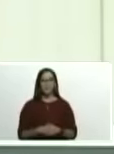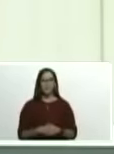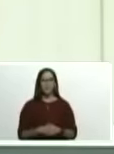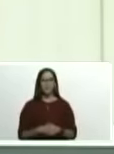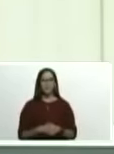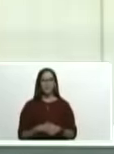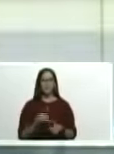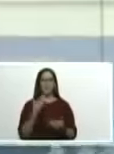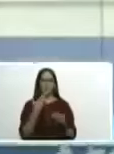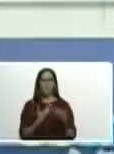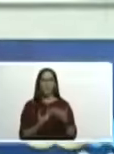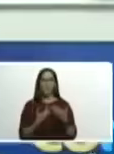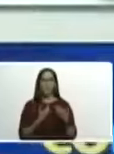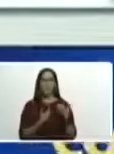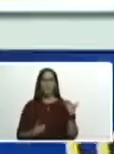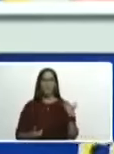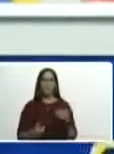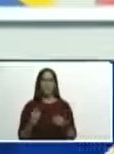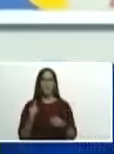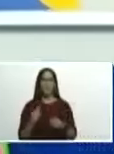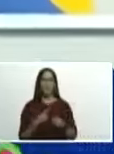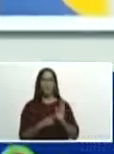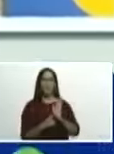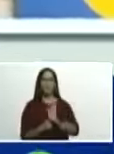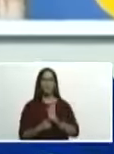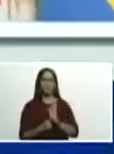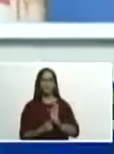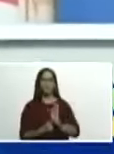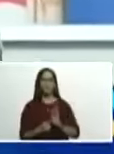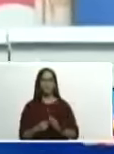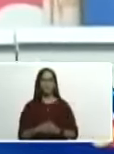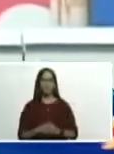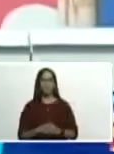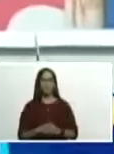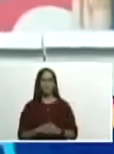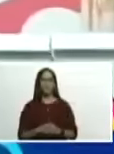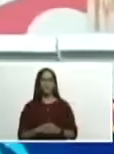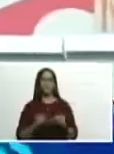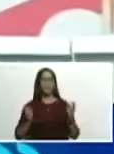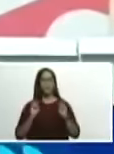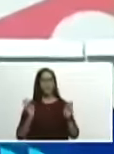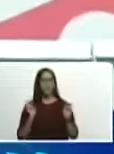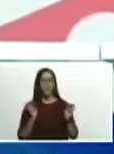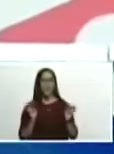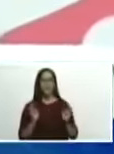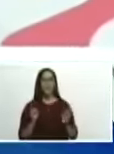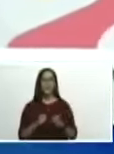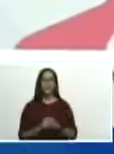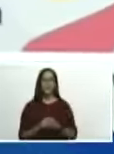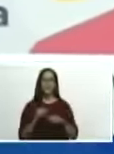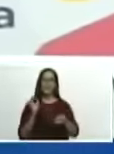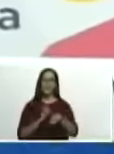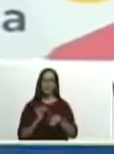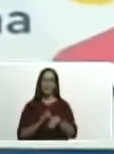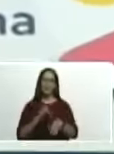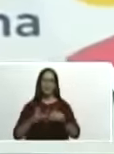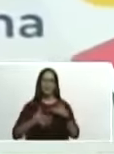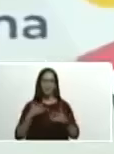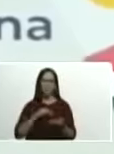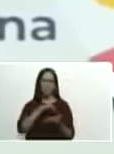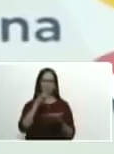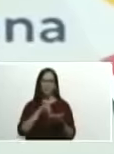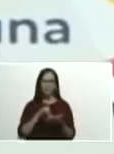Gracias, presidente. Lo primero a resaltar es que este es un tema que toca la fibra nacional, porque